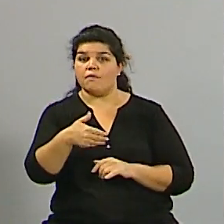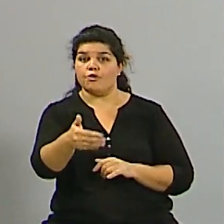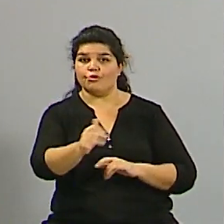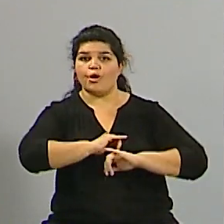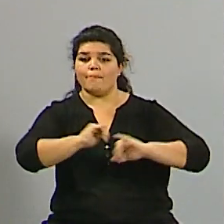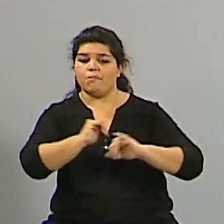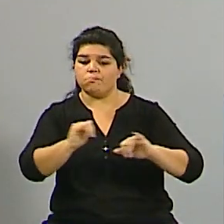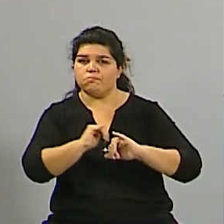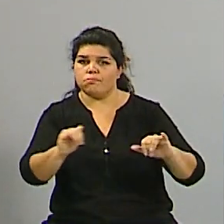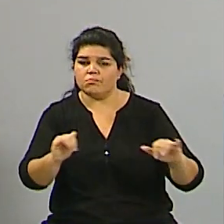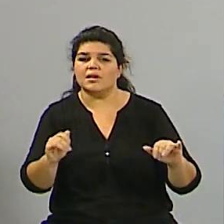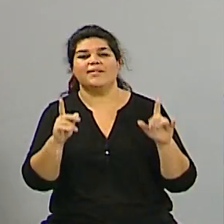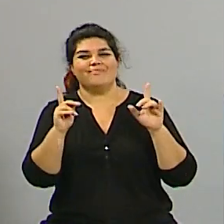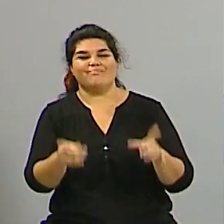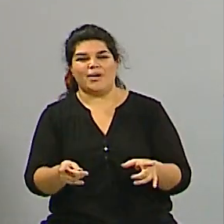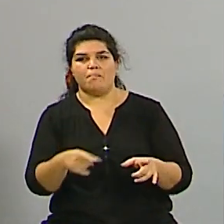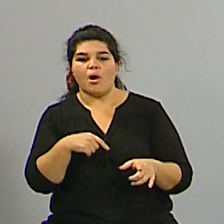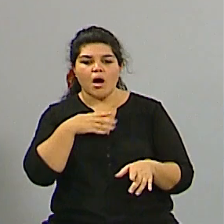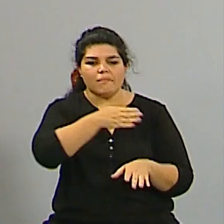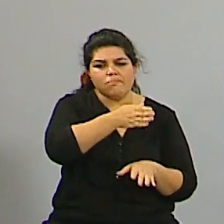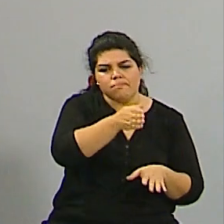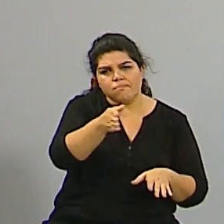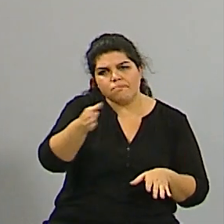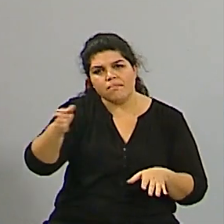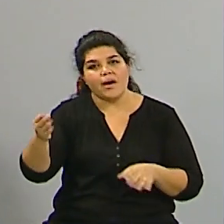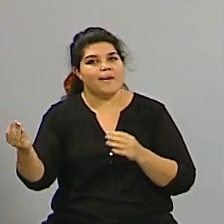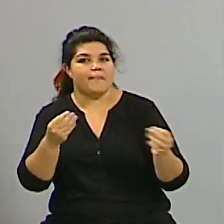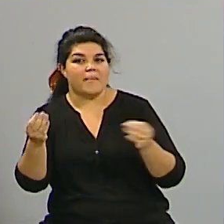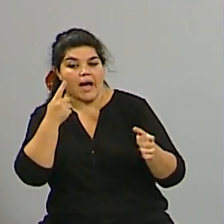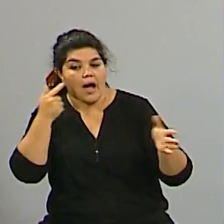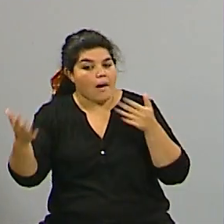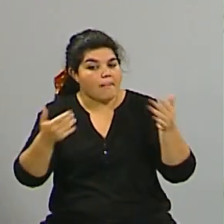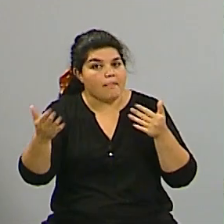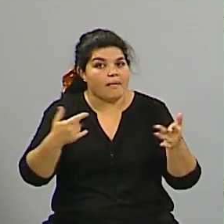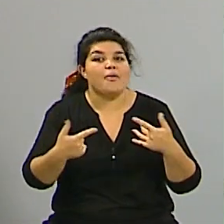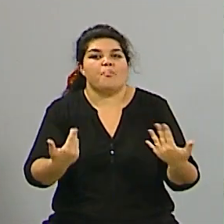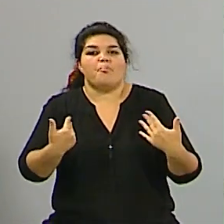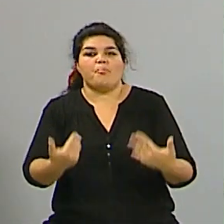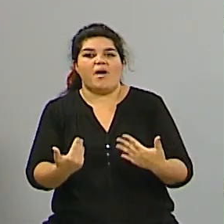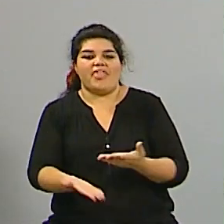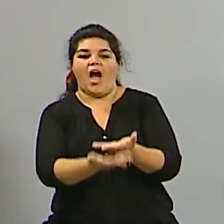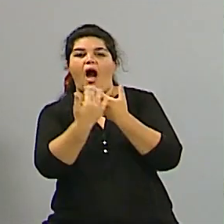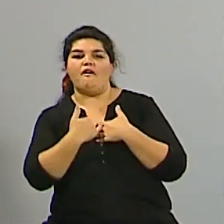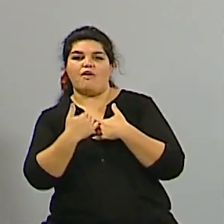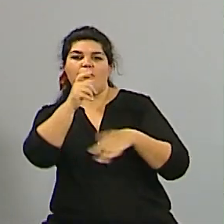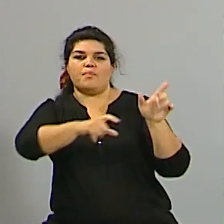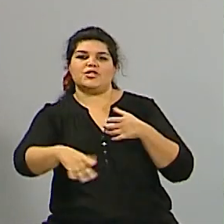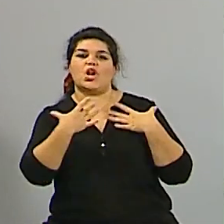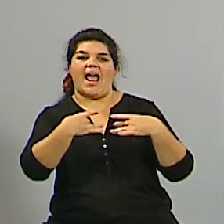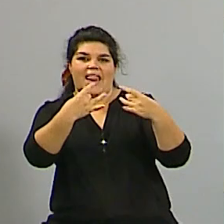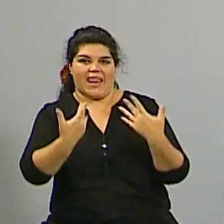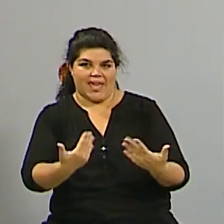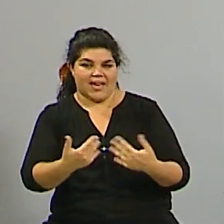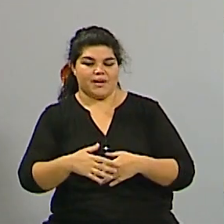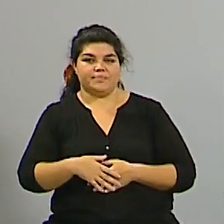que ir mucho sobre el terreno para avanzar en lo que puede ser una elección favorable o adversa. El tiempo